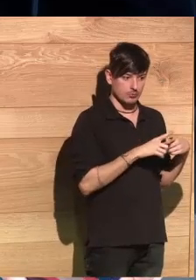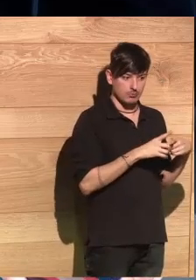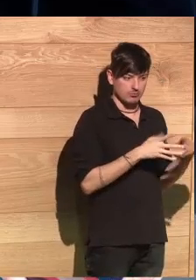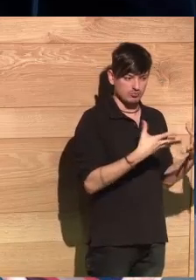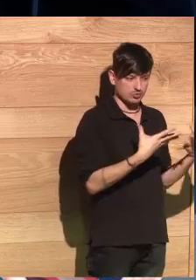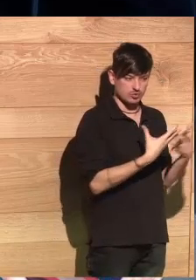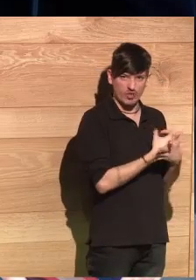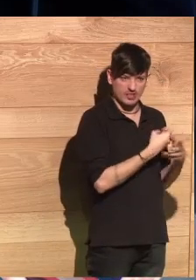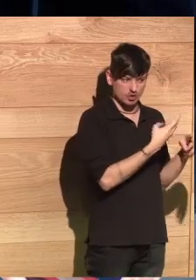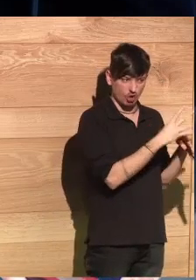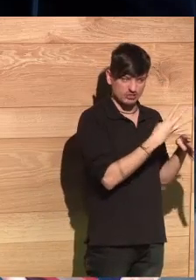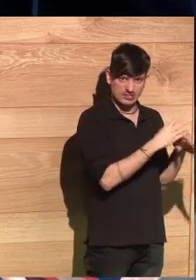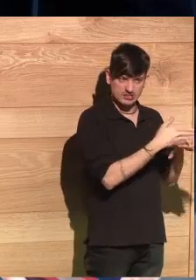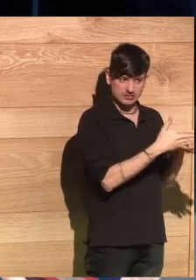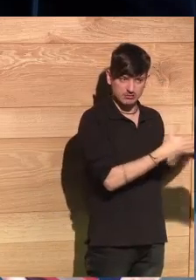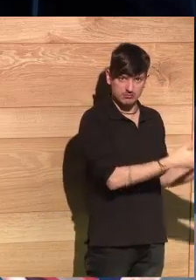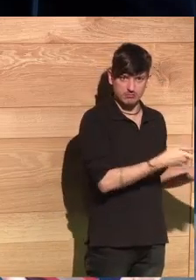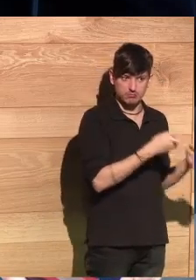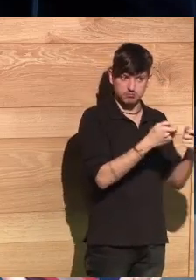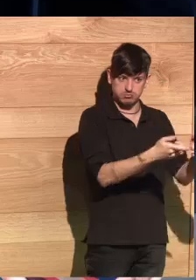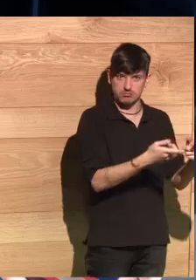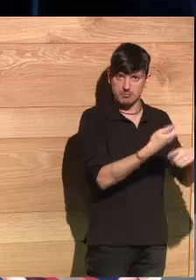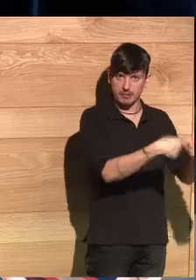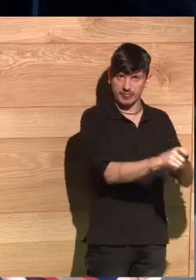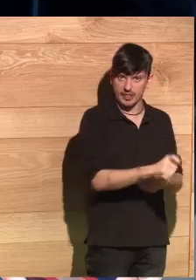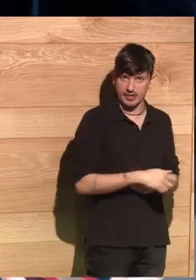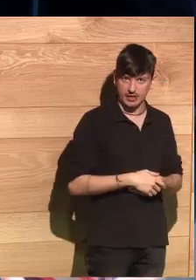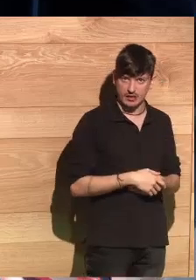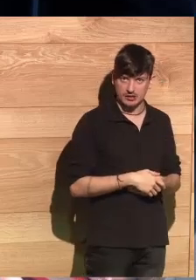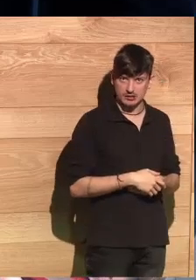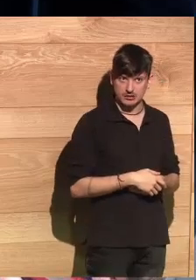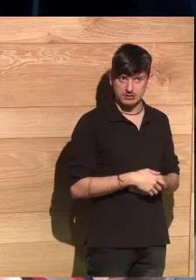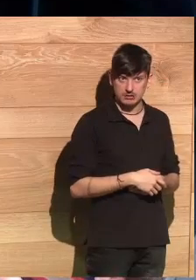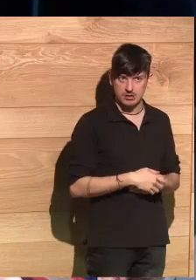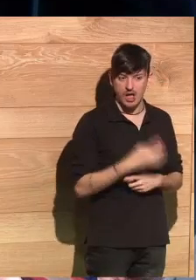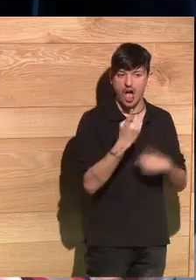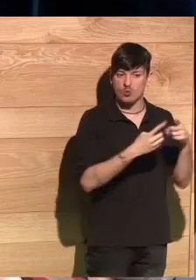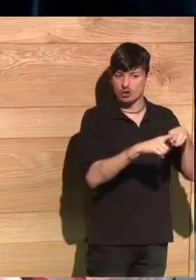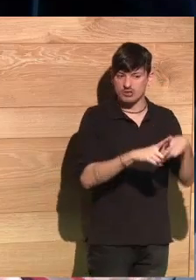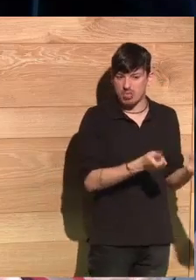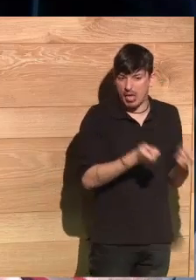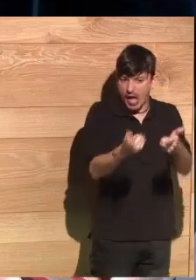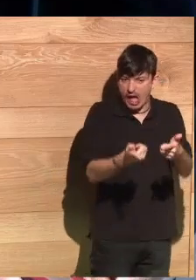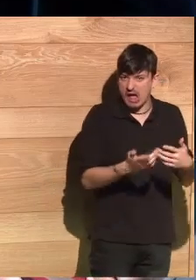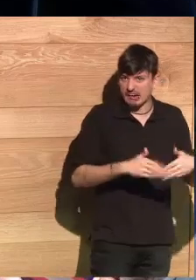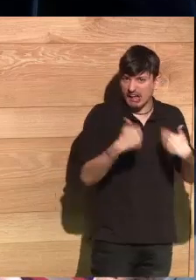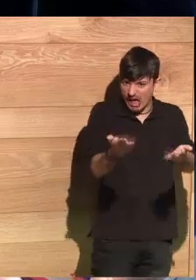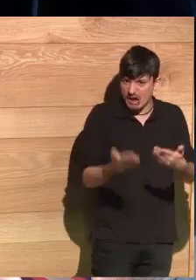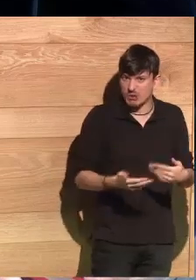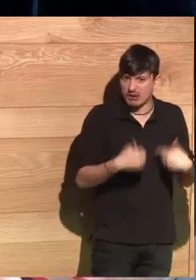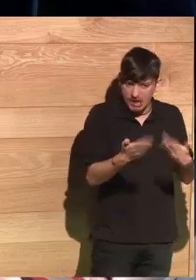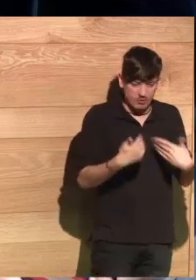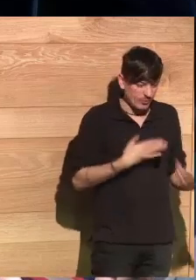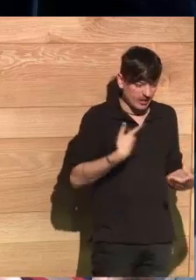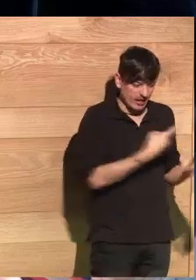y sacan todas las cosas que tienen en el garaje y te las venden. Y si te ven muy animado, te venden unas cuantas y te regalan otras porque ya ven que llega la